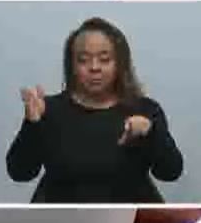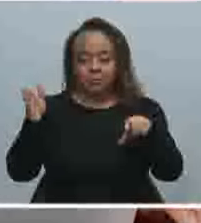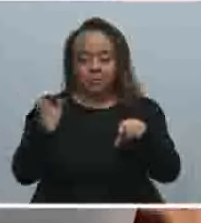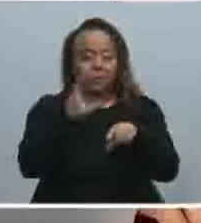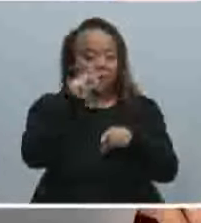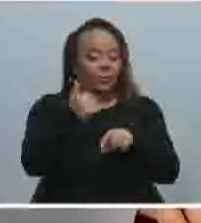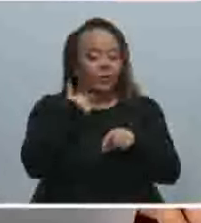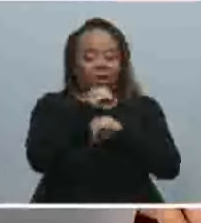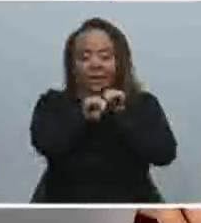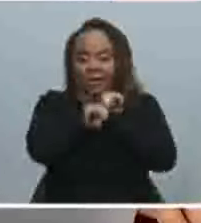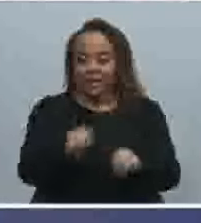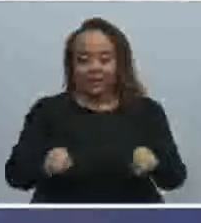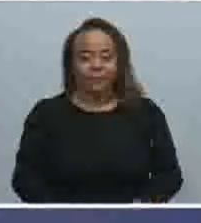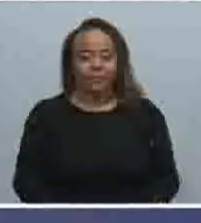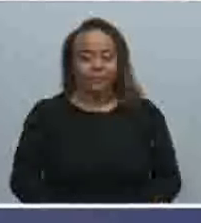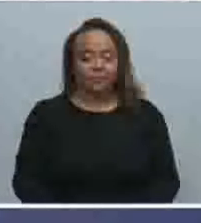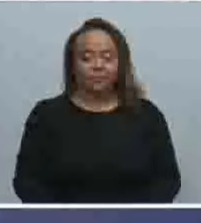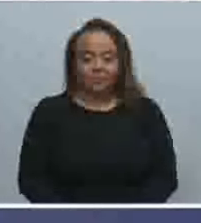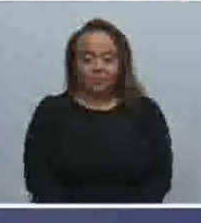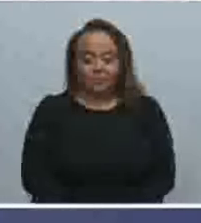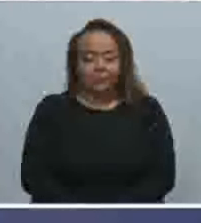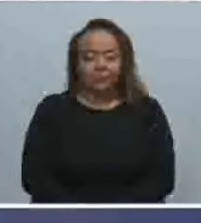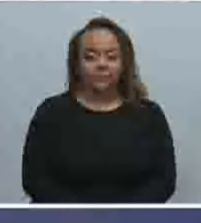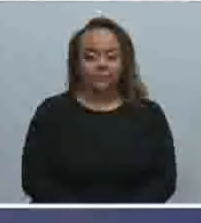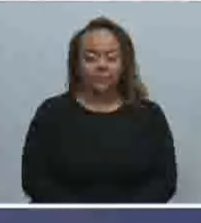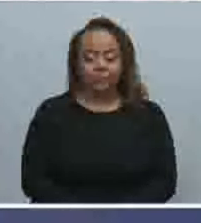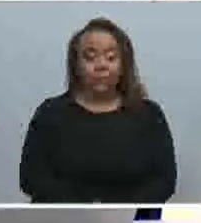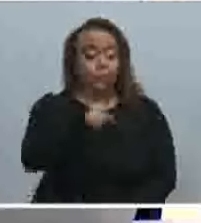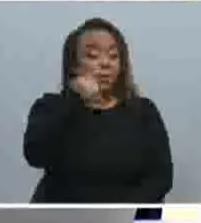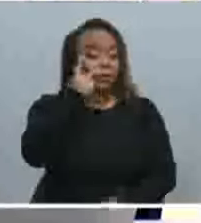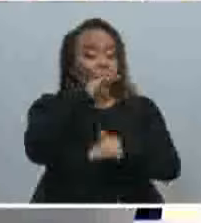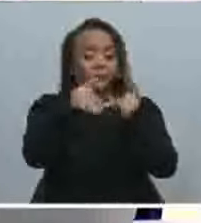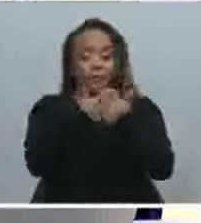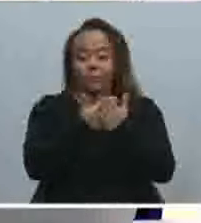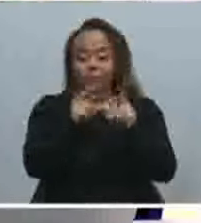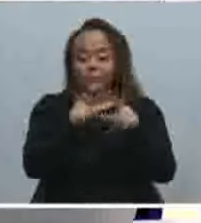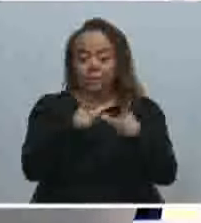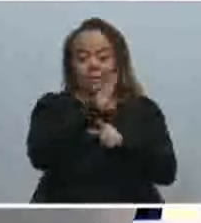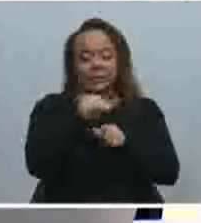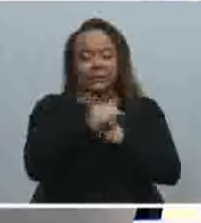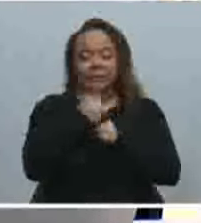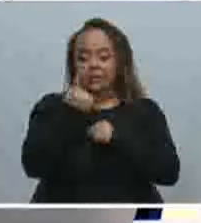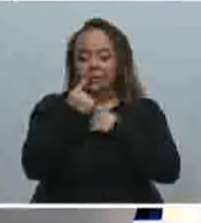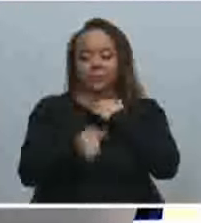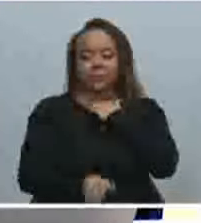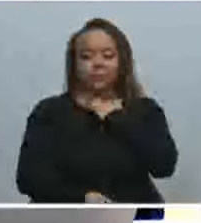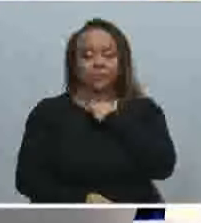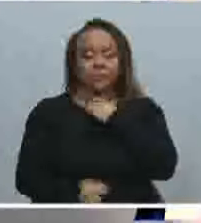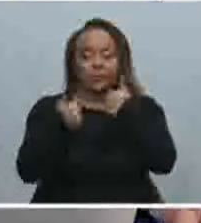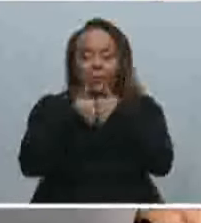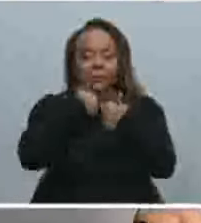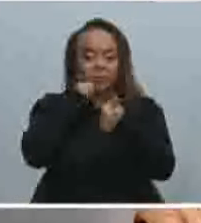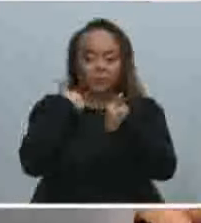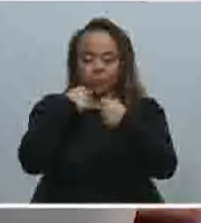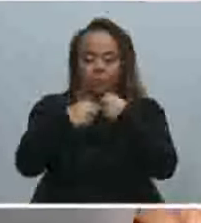no tiene nada Vega matarrita dependiente es que lo ves por todo lado y casi que incluso les digo el partido anterior hubo una